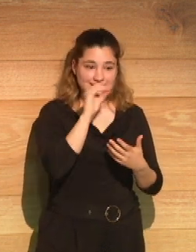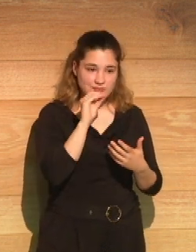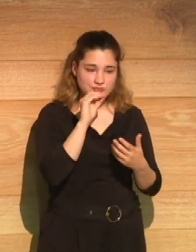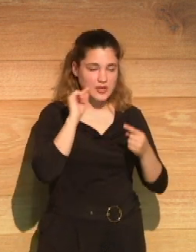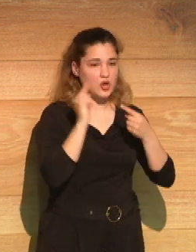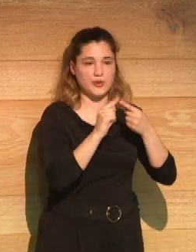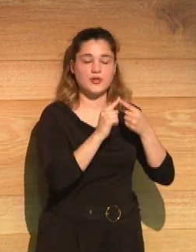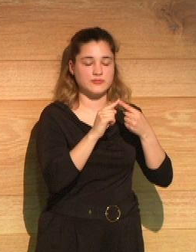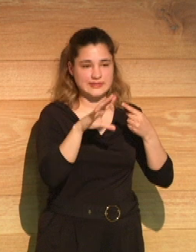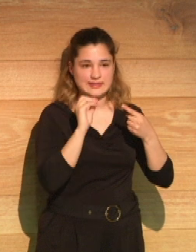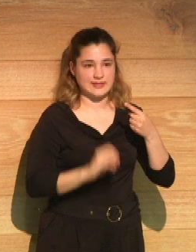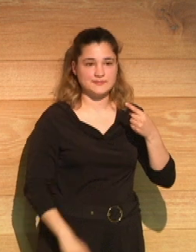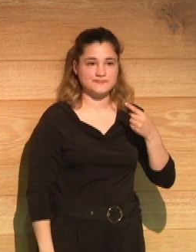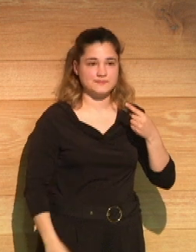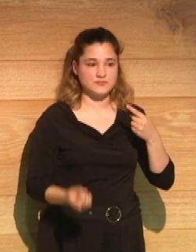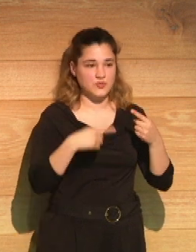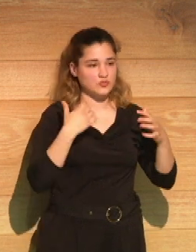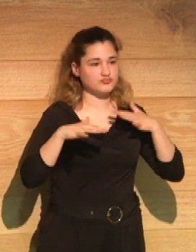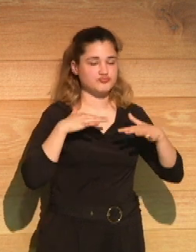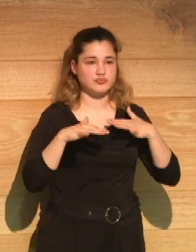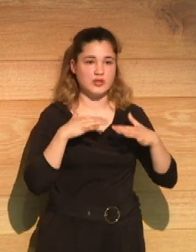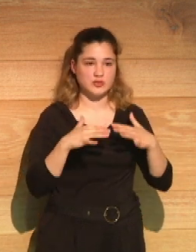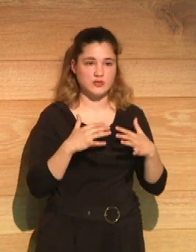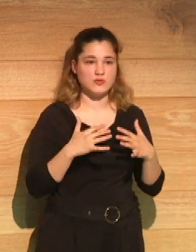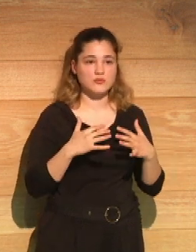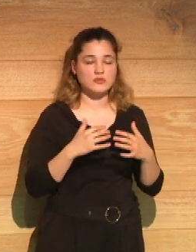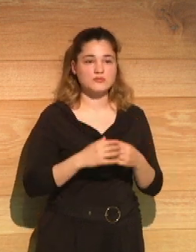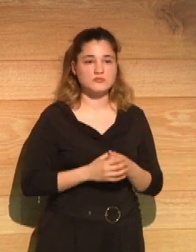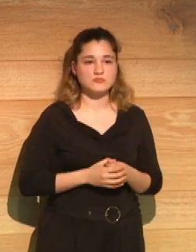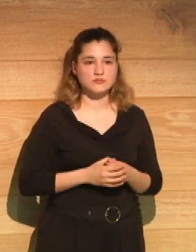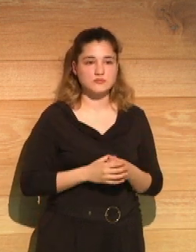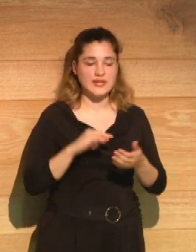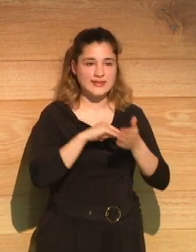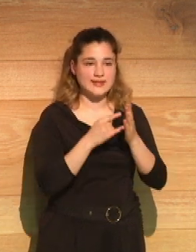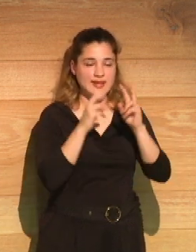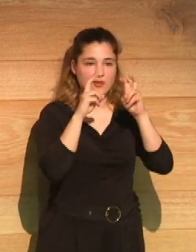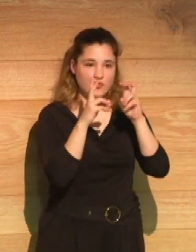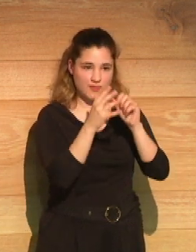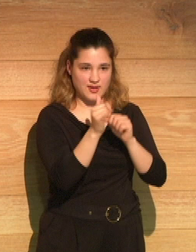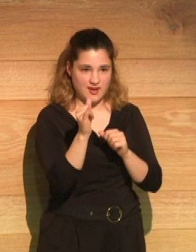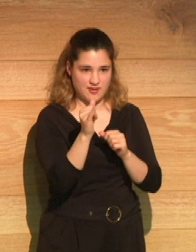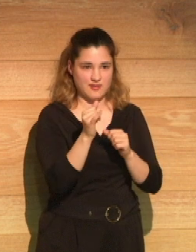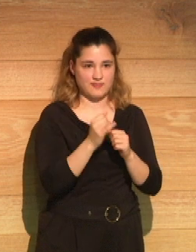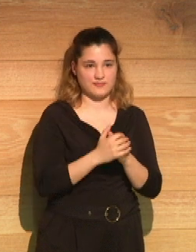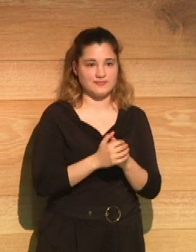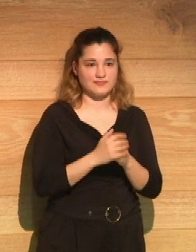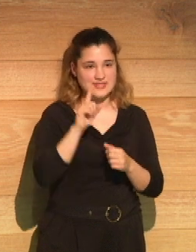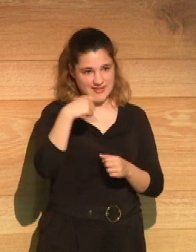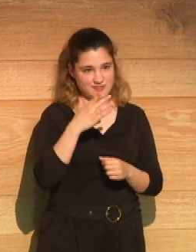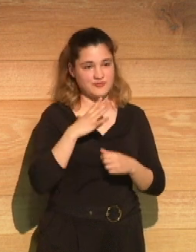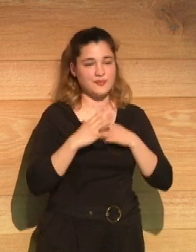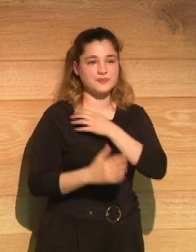en ser proactivos, en poder tener una nueva estrategia a futuro. La siguiente, por